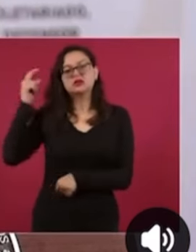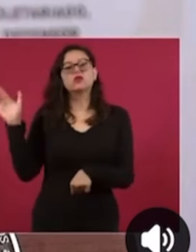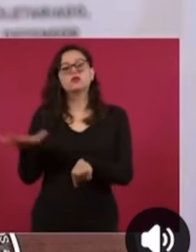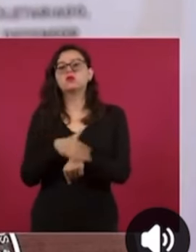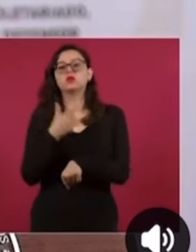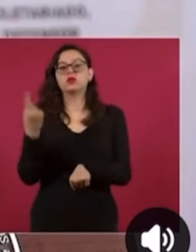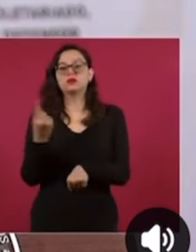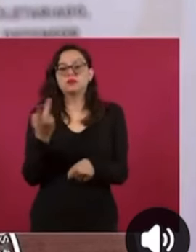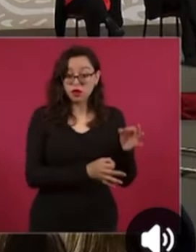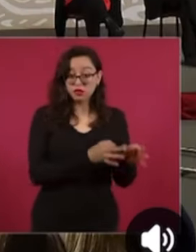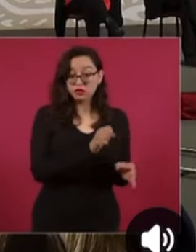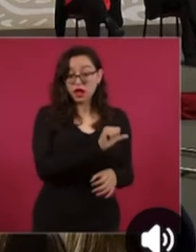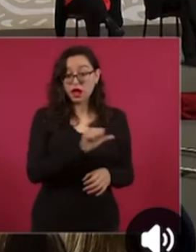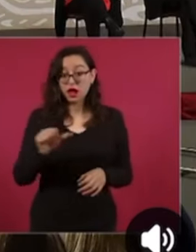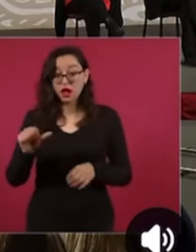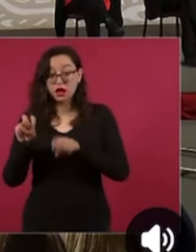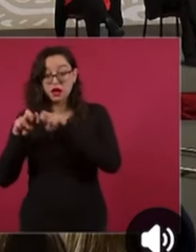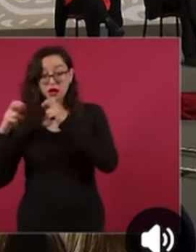la mina de oro.